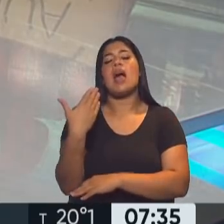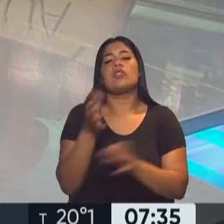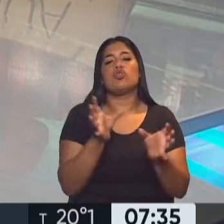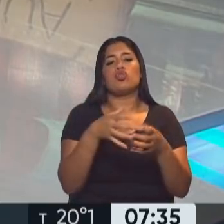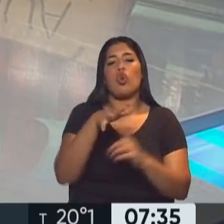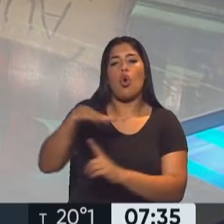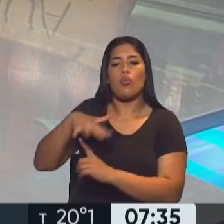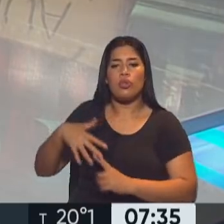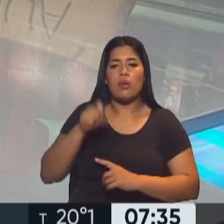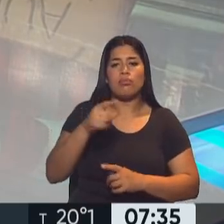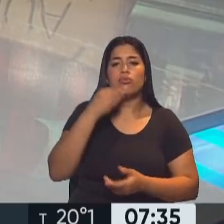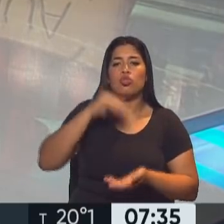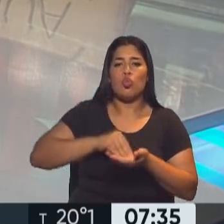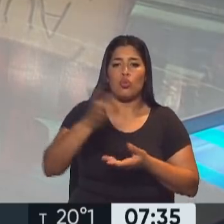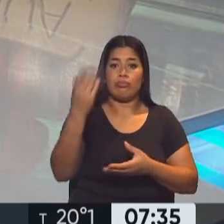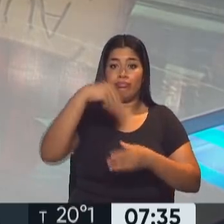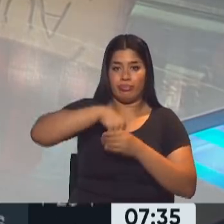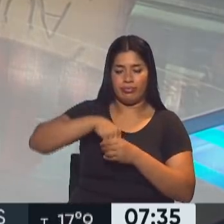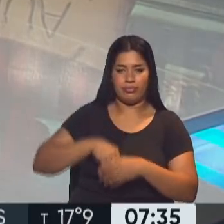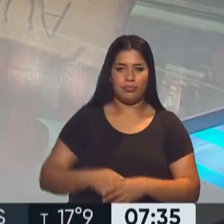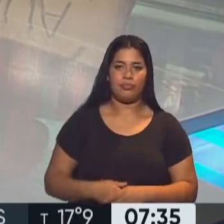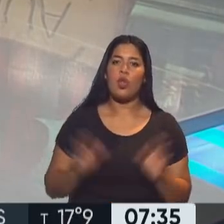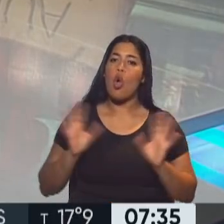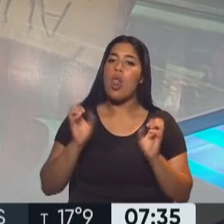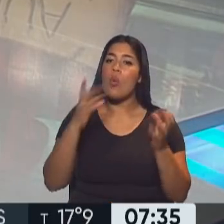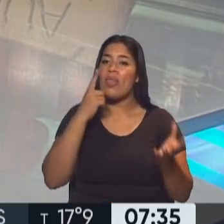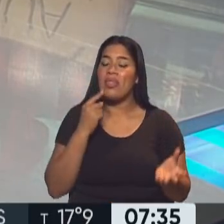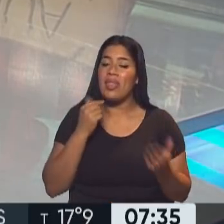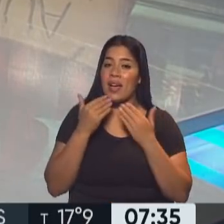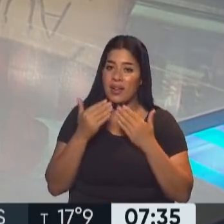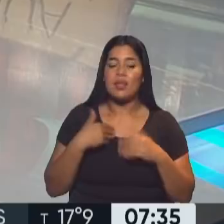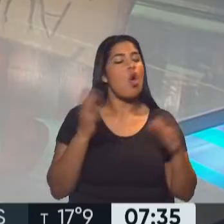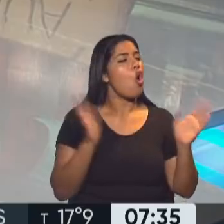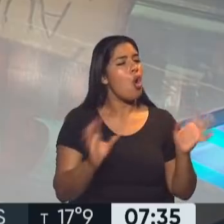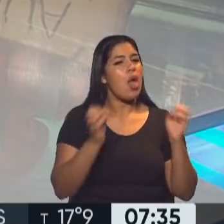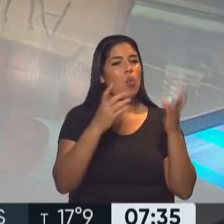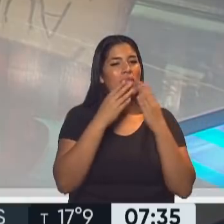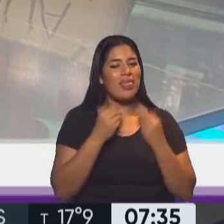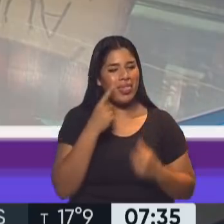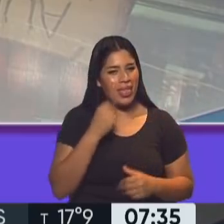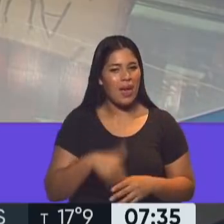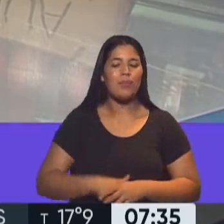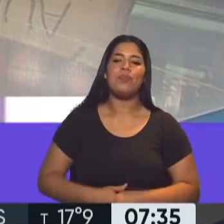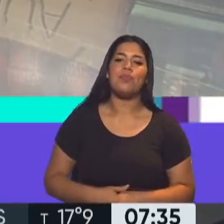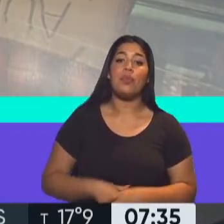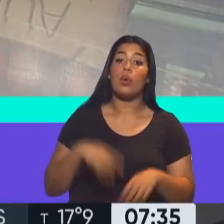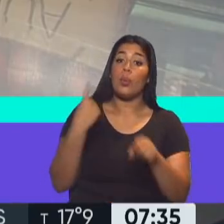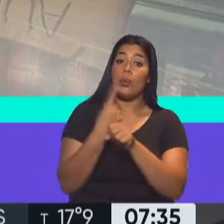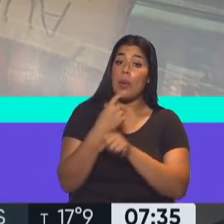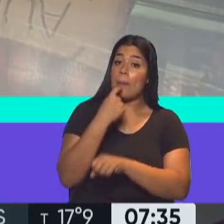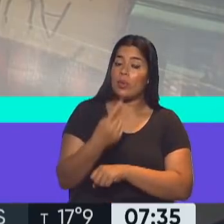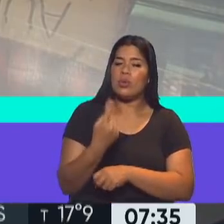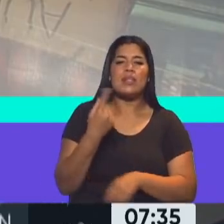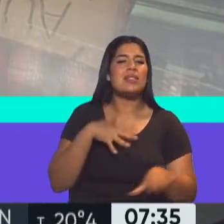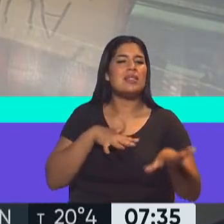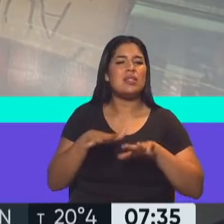tal, Pablo? Buen día, gracias por atendernos. Hola, buen día, un gusto, muchas gracias a ustedes. Pablo, la primera pregunta, ¿cómo está la